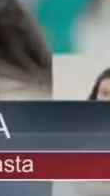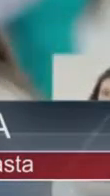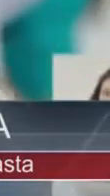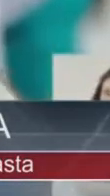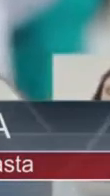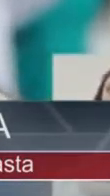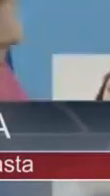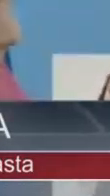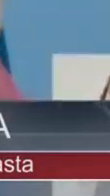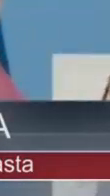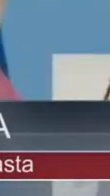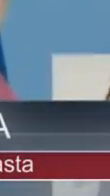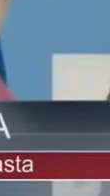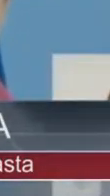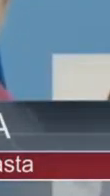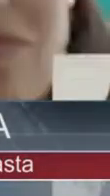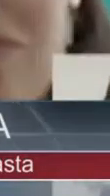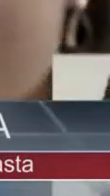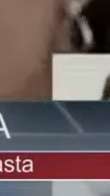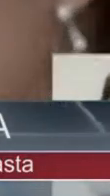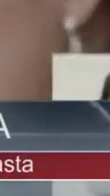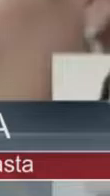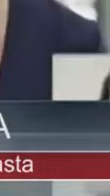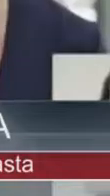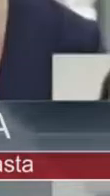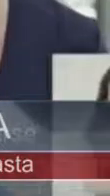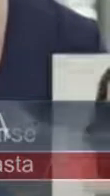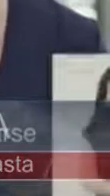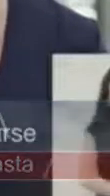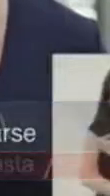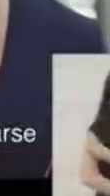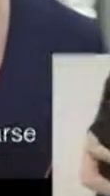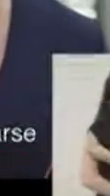el servicio de atención primaria, en los CEFAM, para poder derivarlo, ¿cierto?,